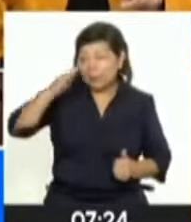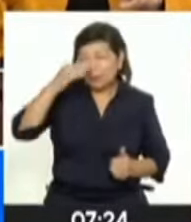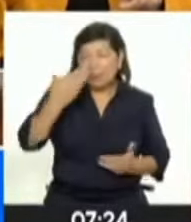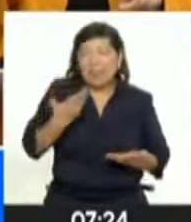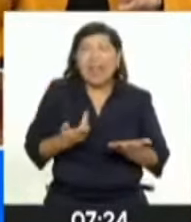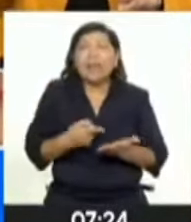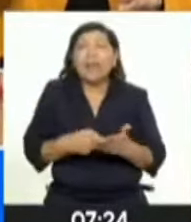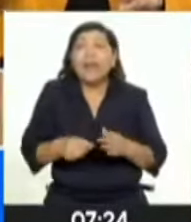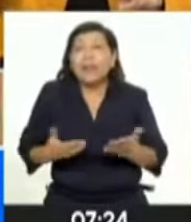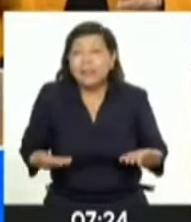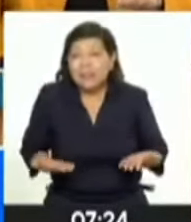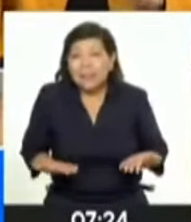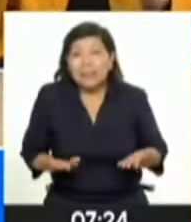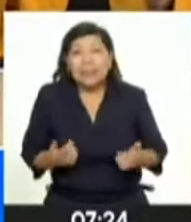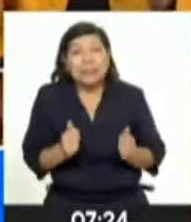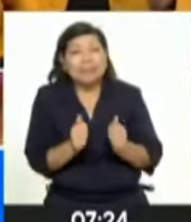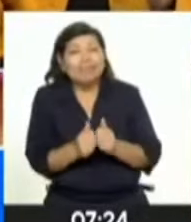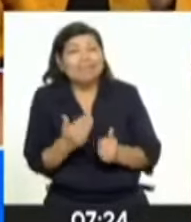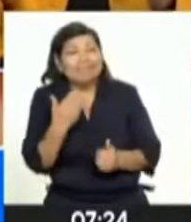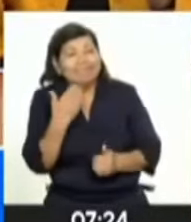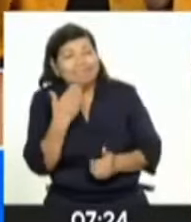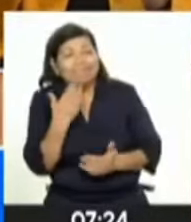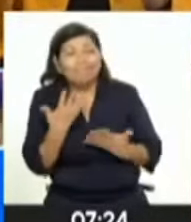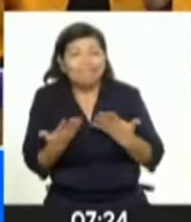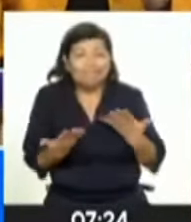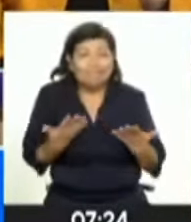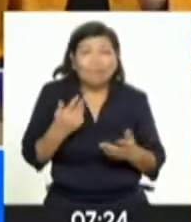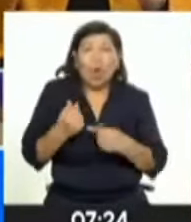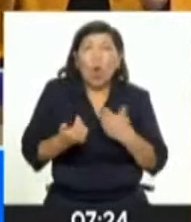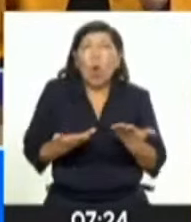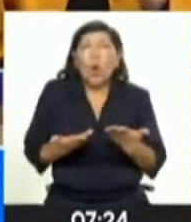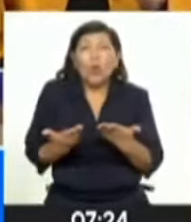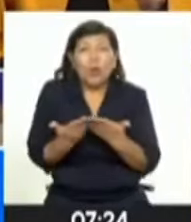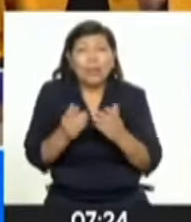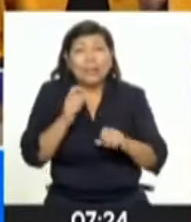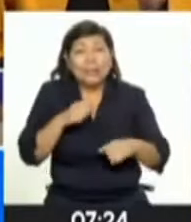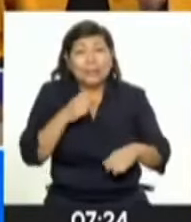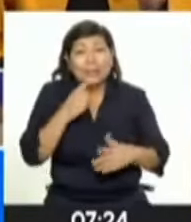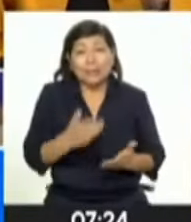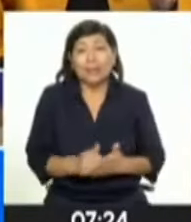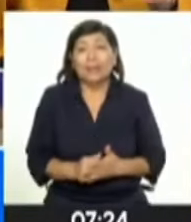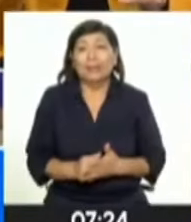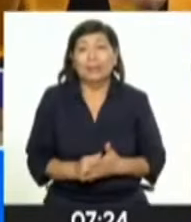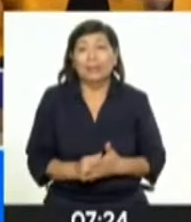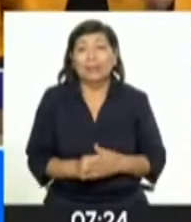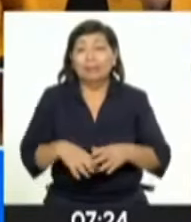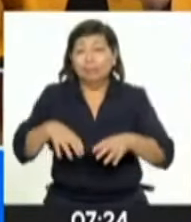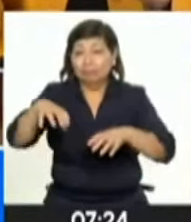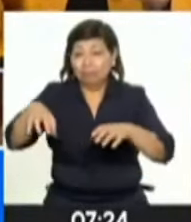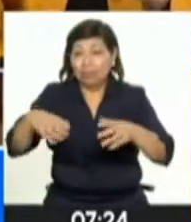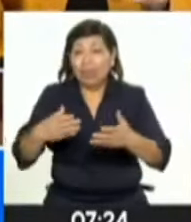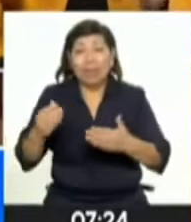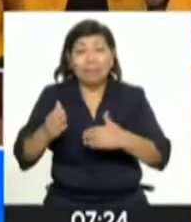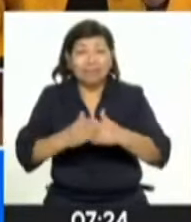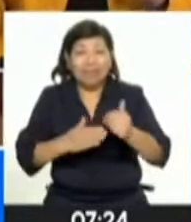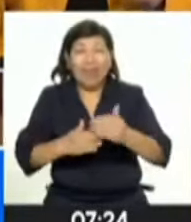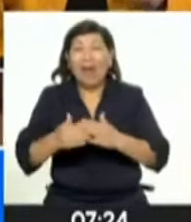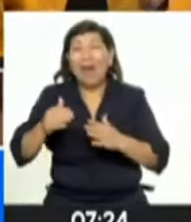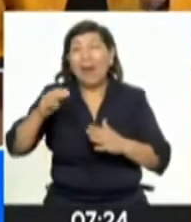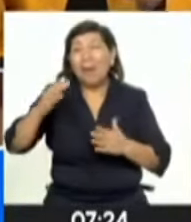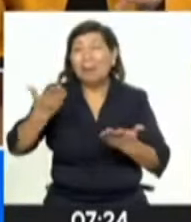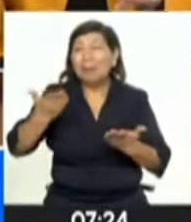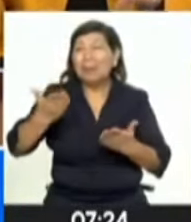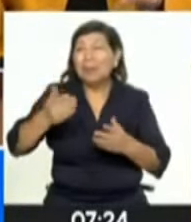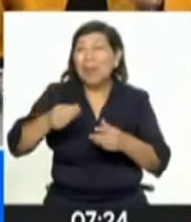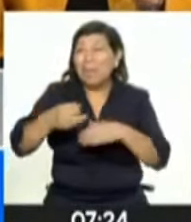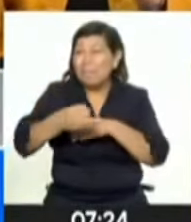alternativas de solución con otro tipo de escuelas que las hemos llamado escuelas modulares, que son de muy rápida implementación, sobre todo